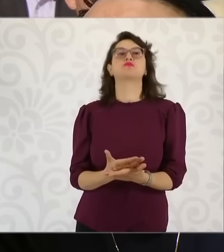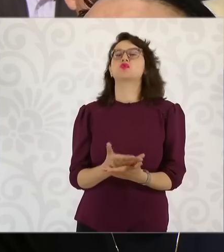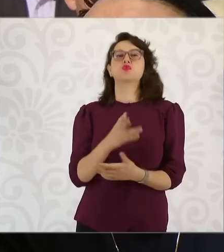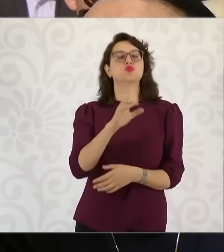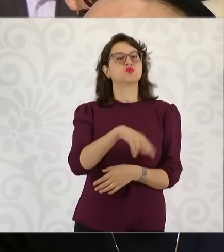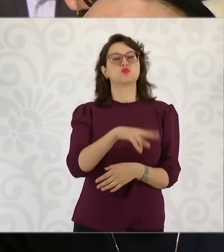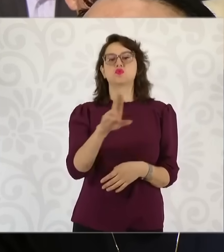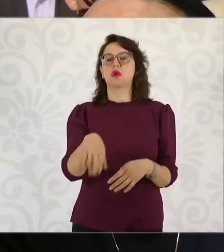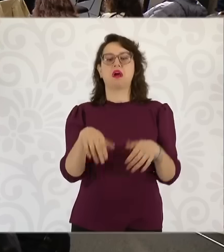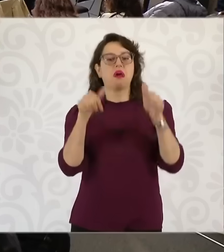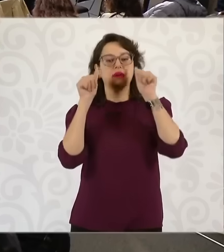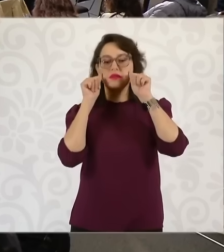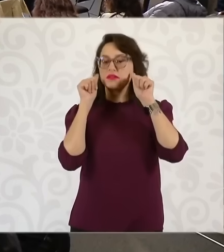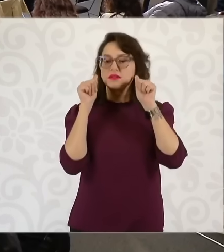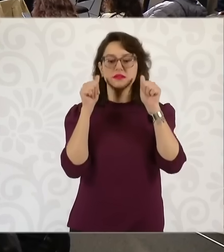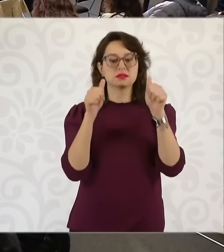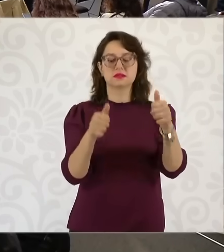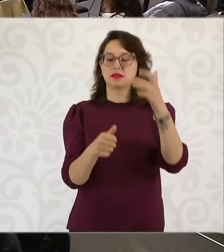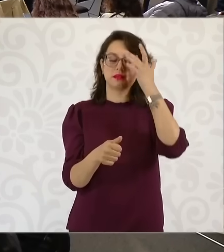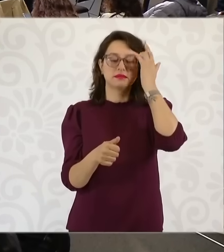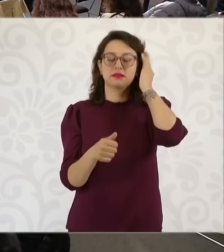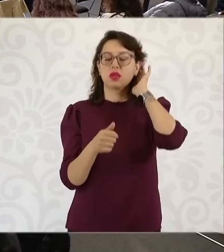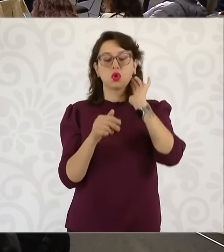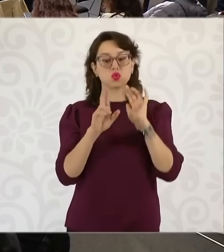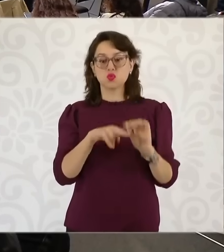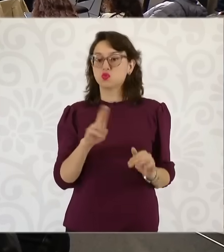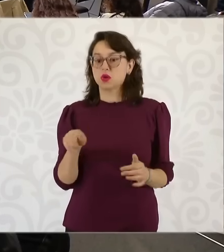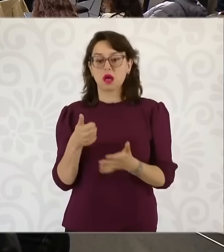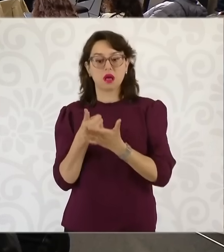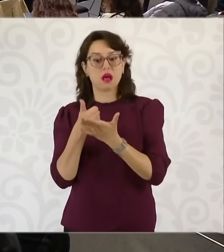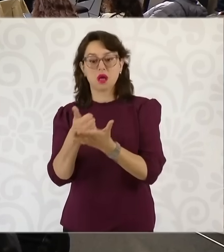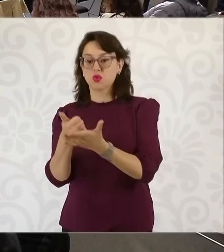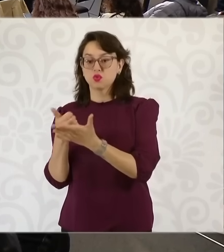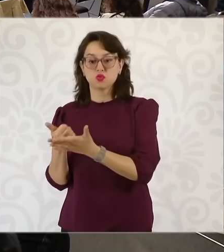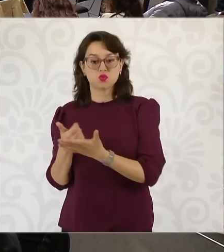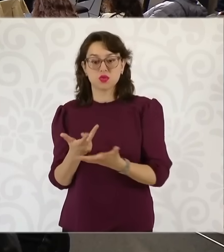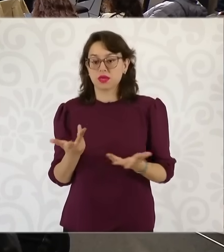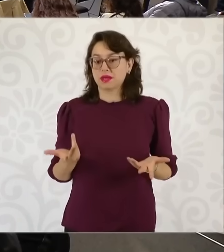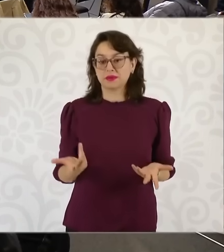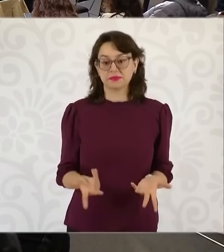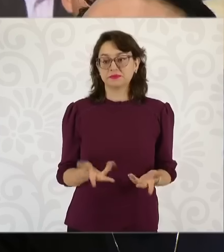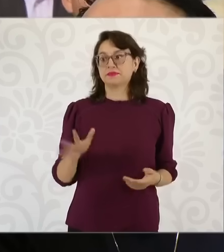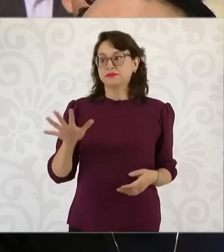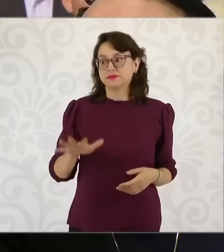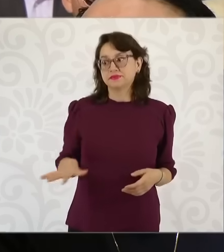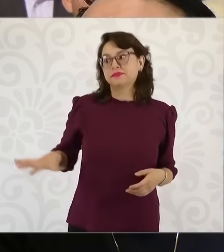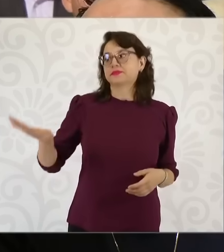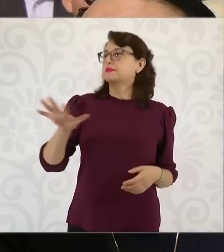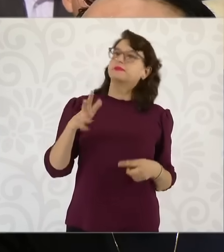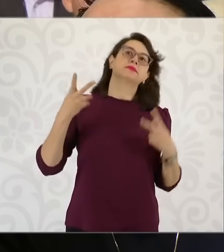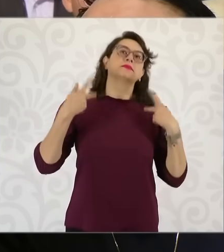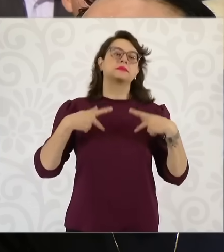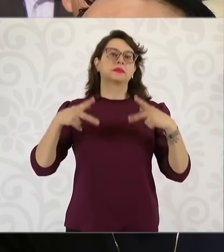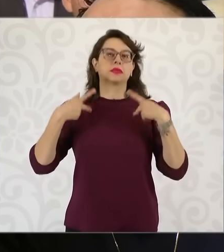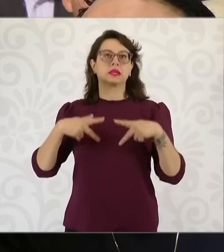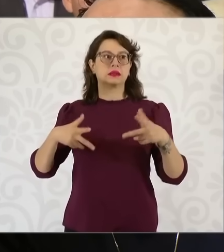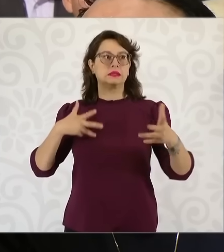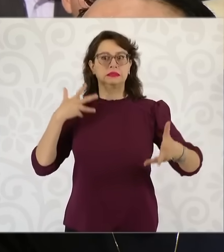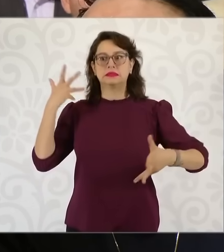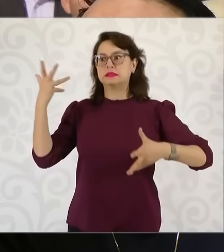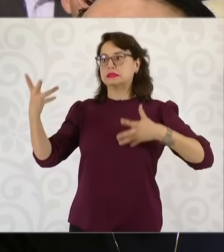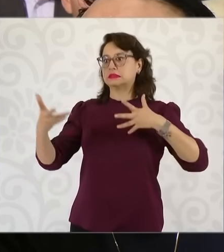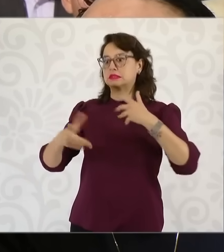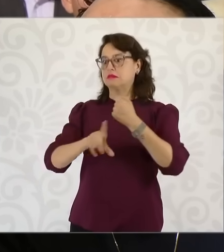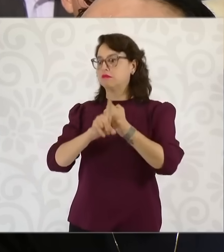los primeros apoyos que se brindaron fueron por parte de los mismos ciudadanos que vieron que inclusive brindaron cobijo, llevaron alimentos y